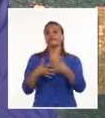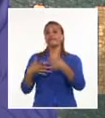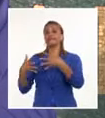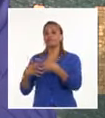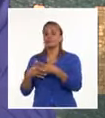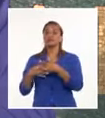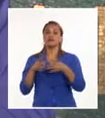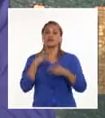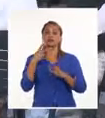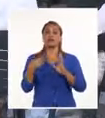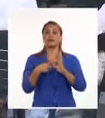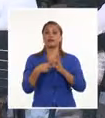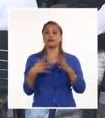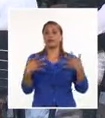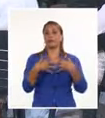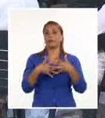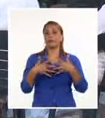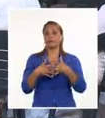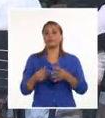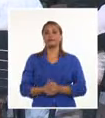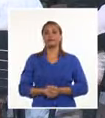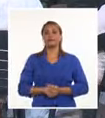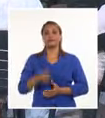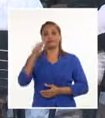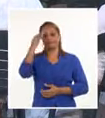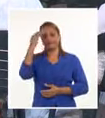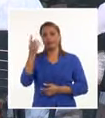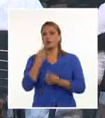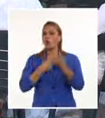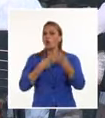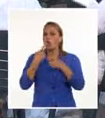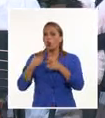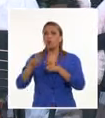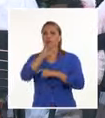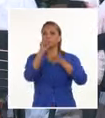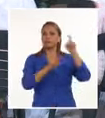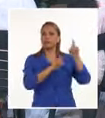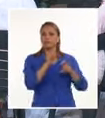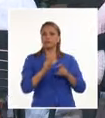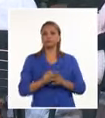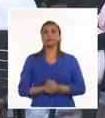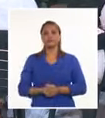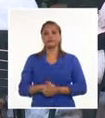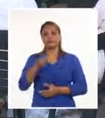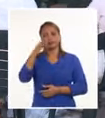situación. Muchas gracias. ¿Alguna otra pregunta? Sí, Andrea, por favor.